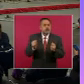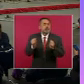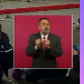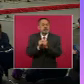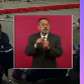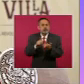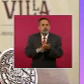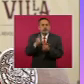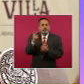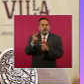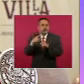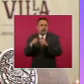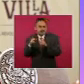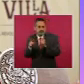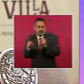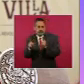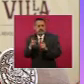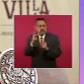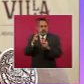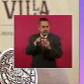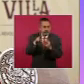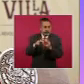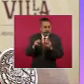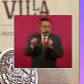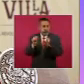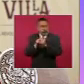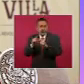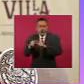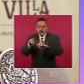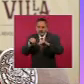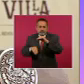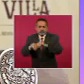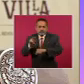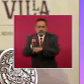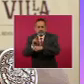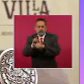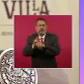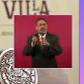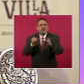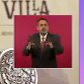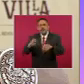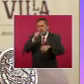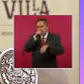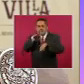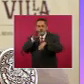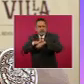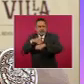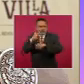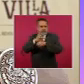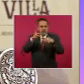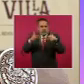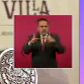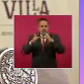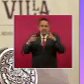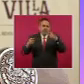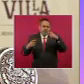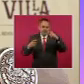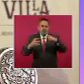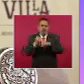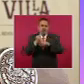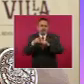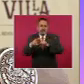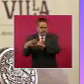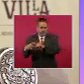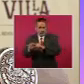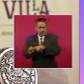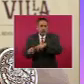dos tipos de seguridad, la operacional, con todos los sistemas de señalización, monitoreo, comunicaciones, centros de control,